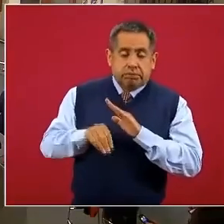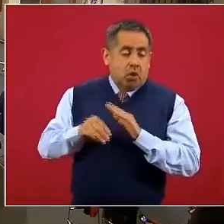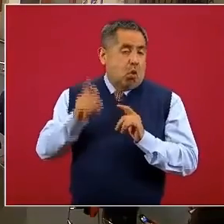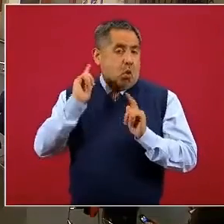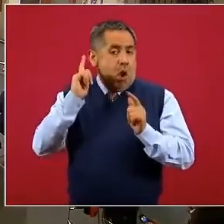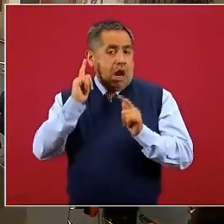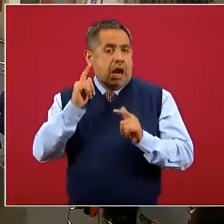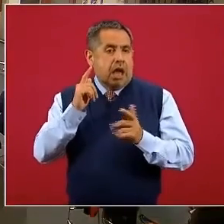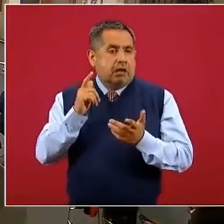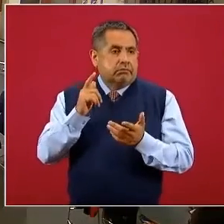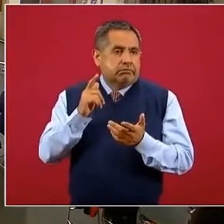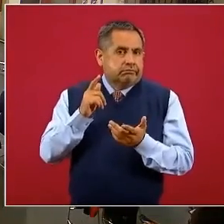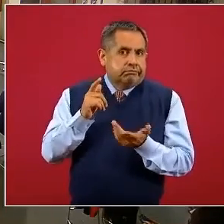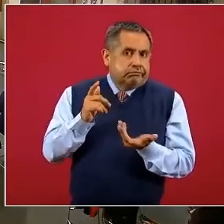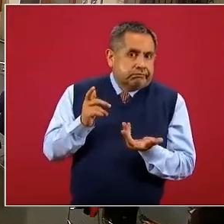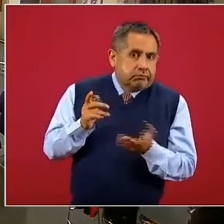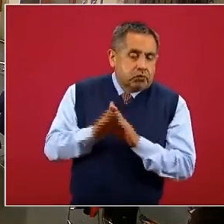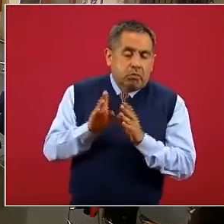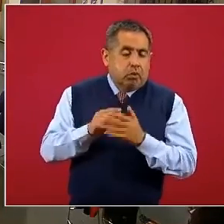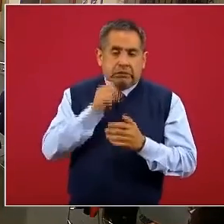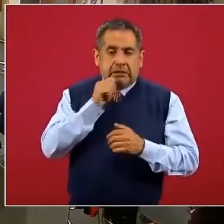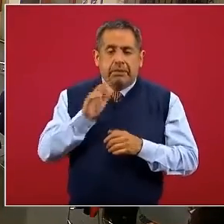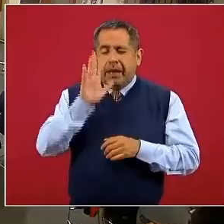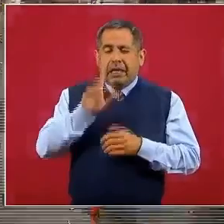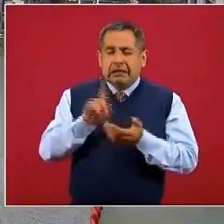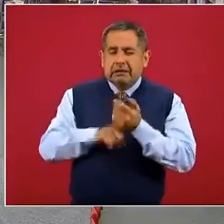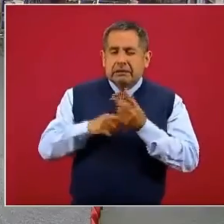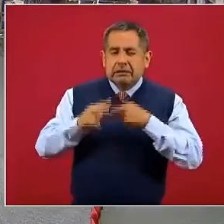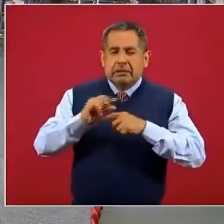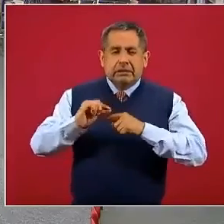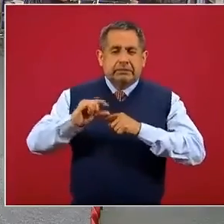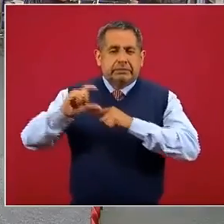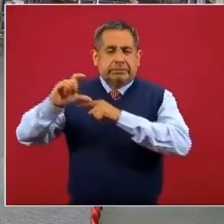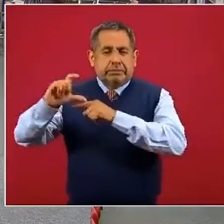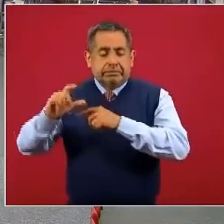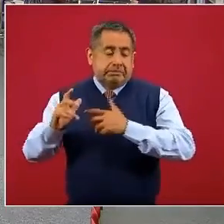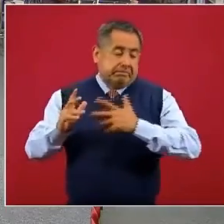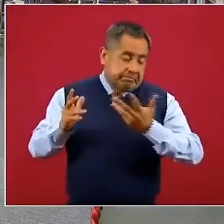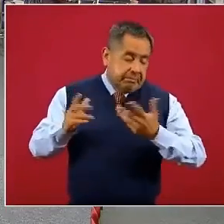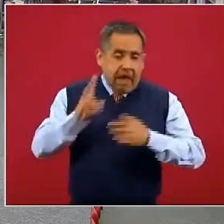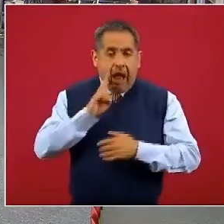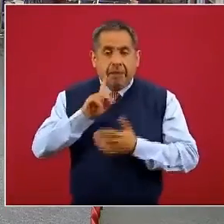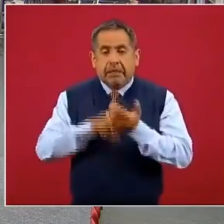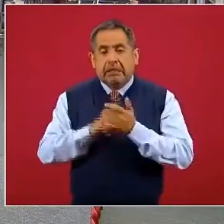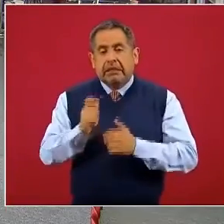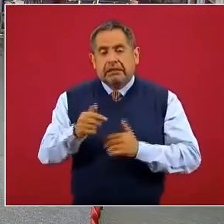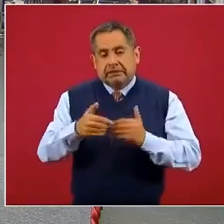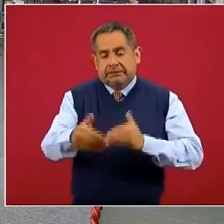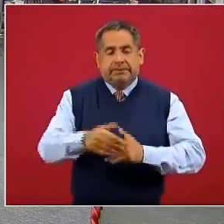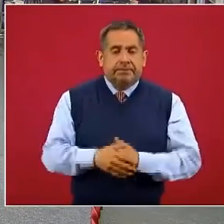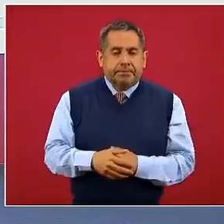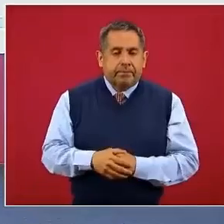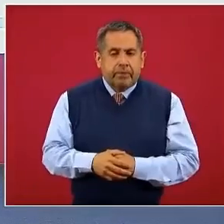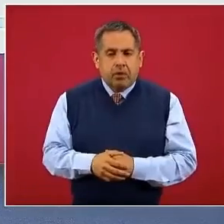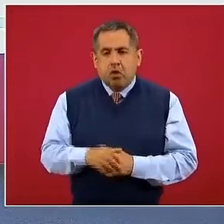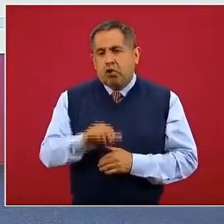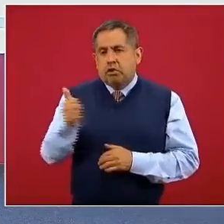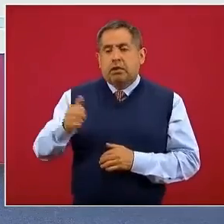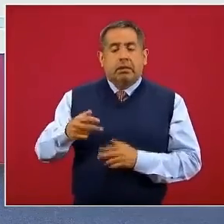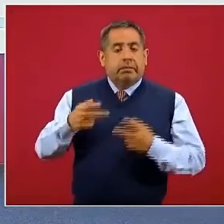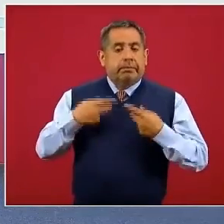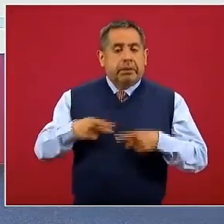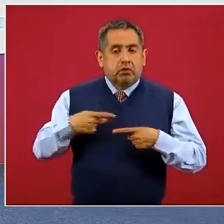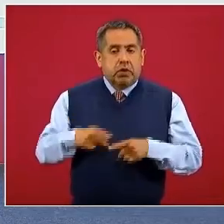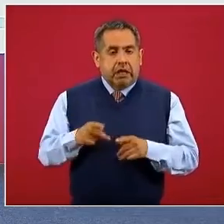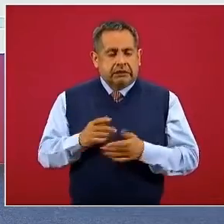que continúe incrementándose. Vamos a ver finalmente cómo cierra la tendencia y el comportamiento. Felizmente, las personas que